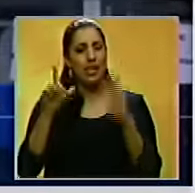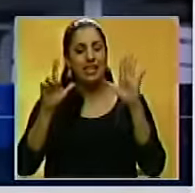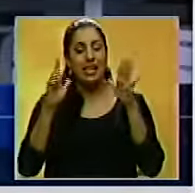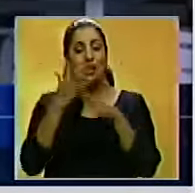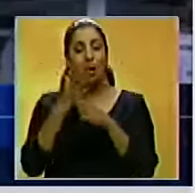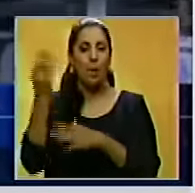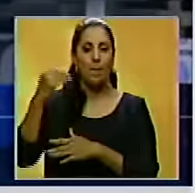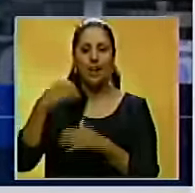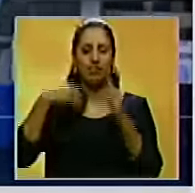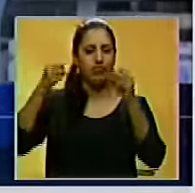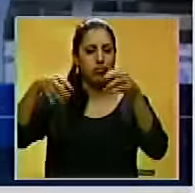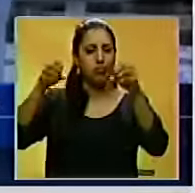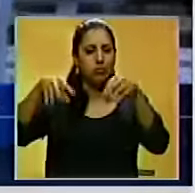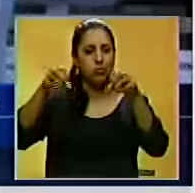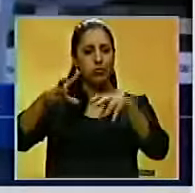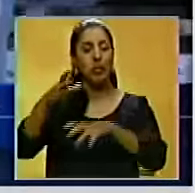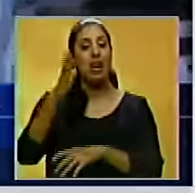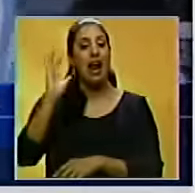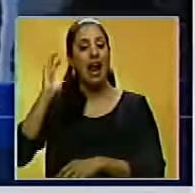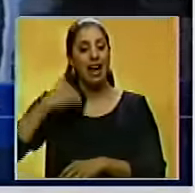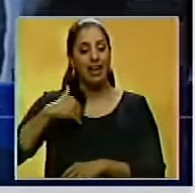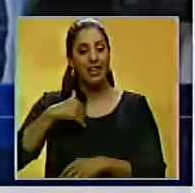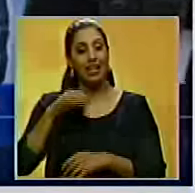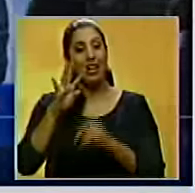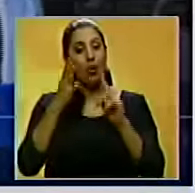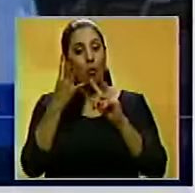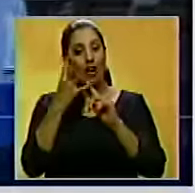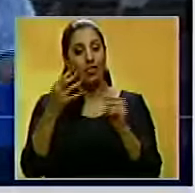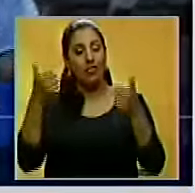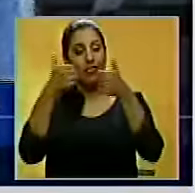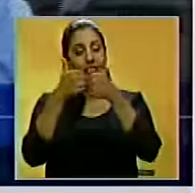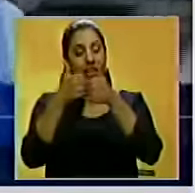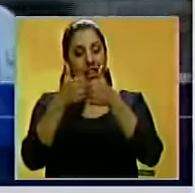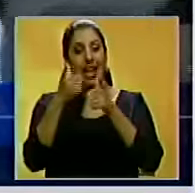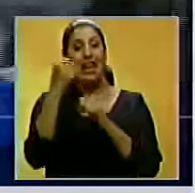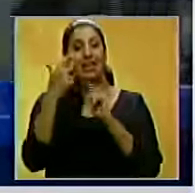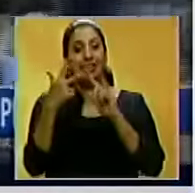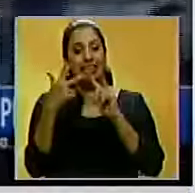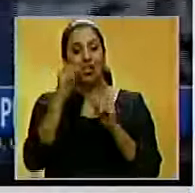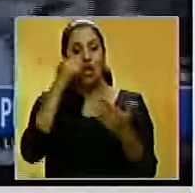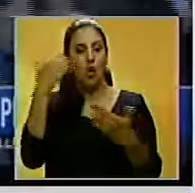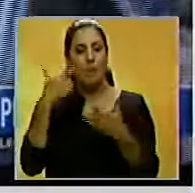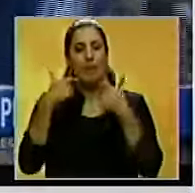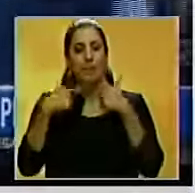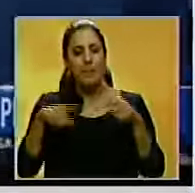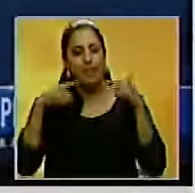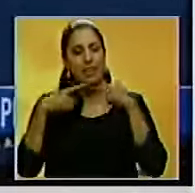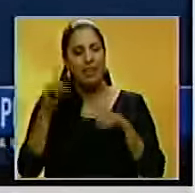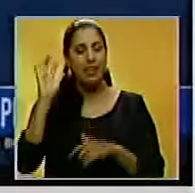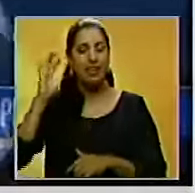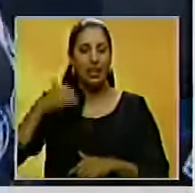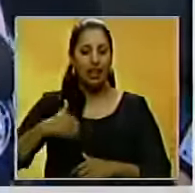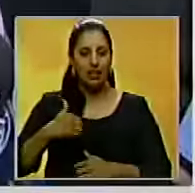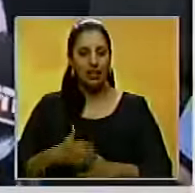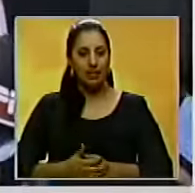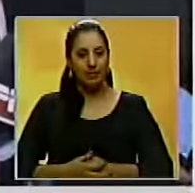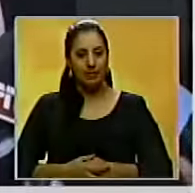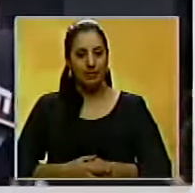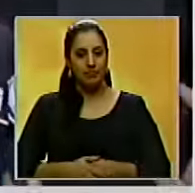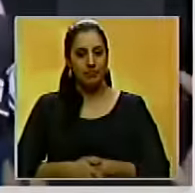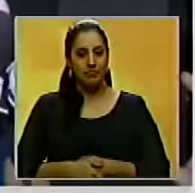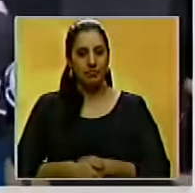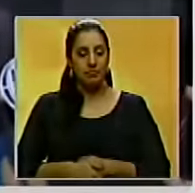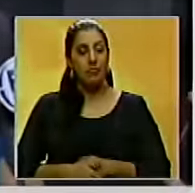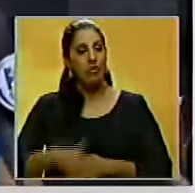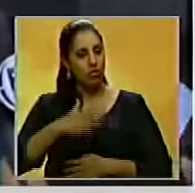jugadores más, entre ellos Mascherano y Di María. Es la cuarta final y tercera consecutiva en la que Messi fracasa con Argentina.